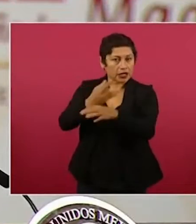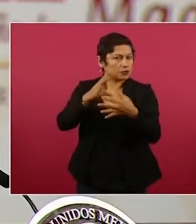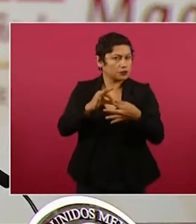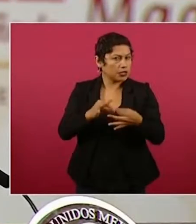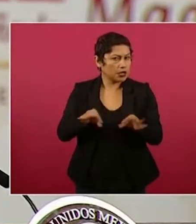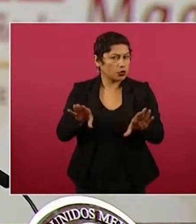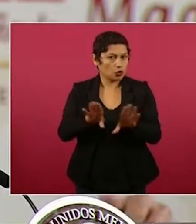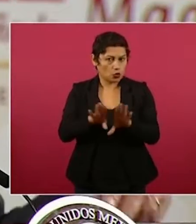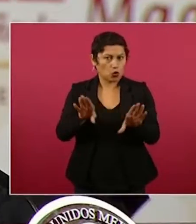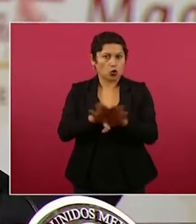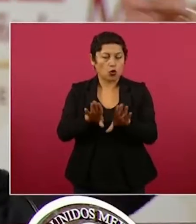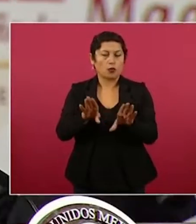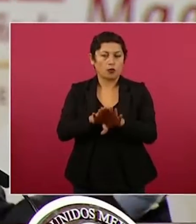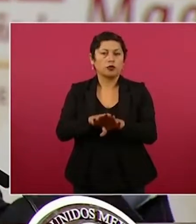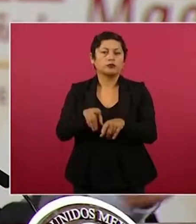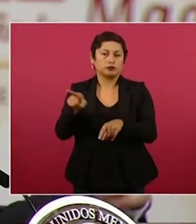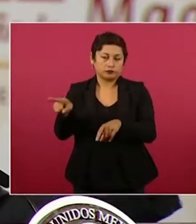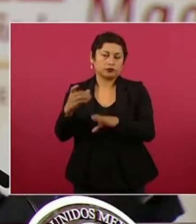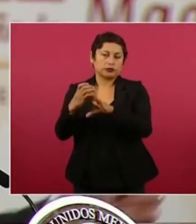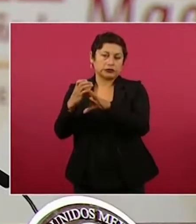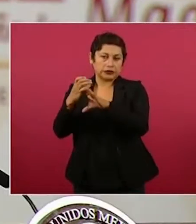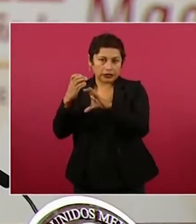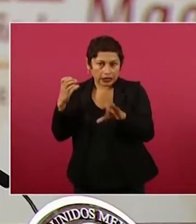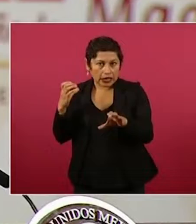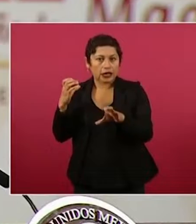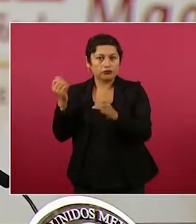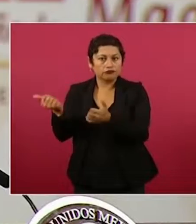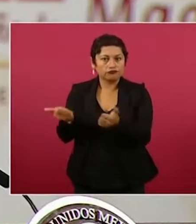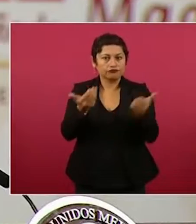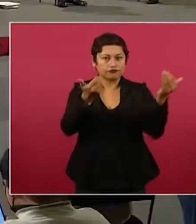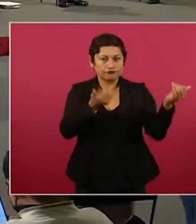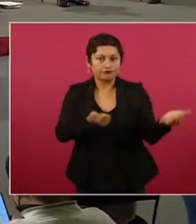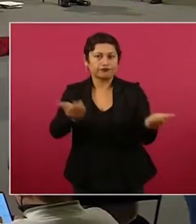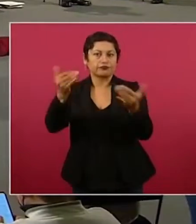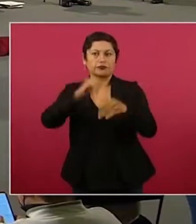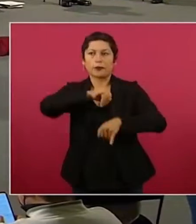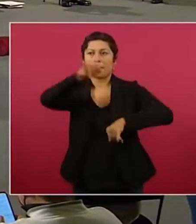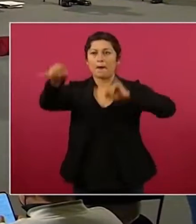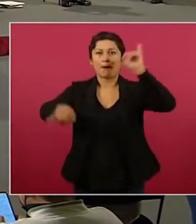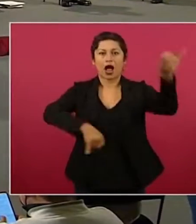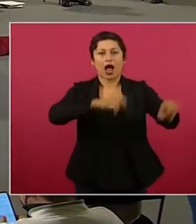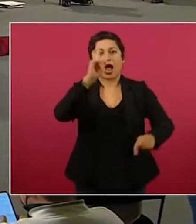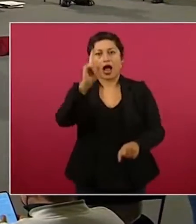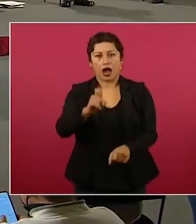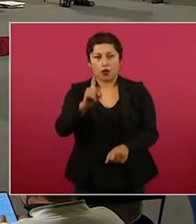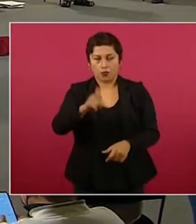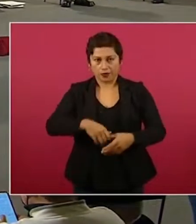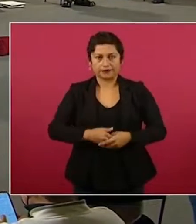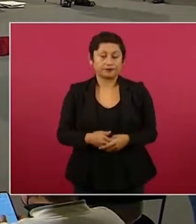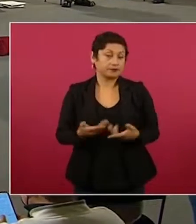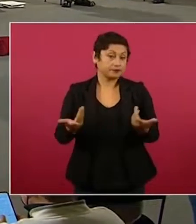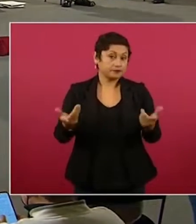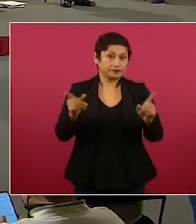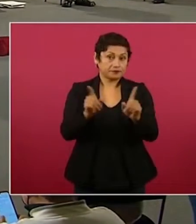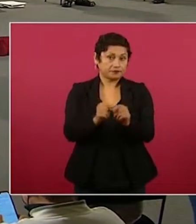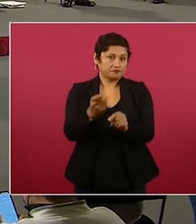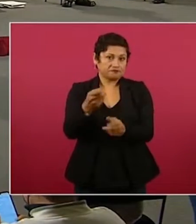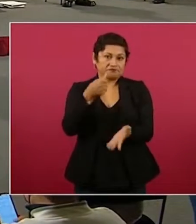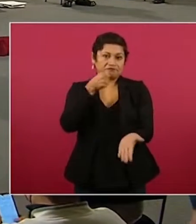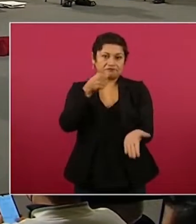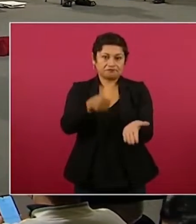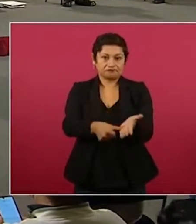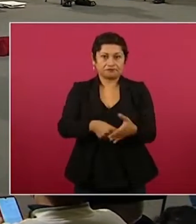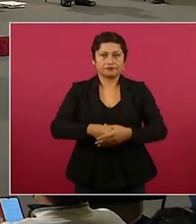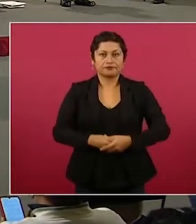crisis por la escasez de agua en el estado que se vive, en el estado de Nuevo León. López Obrador se comprometió a que antes de que concluya su